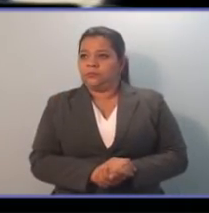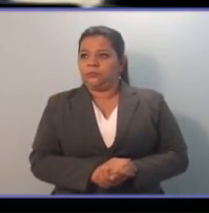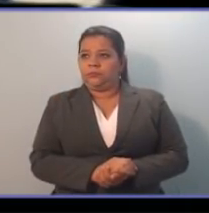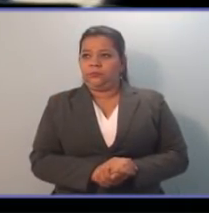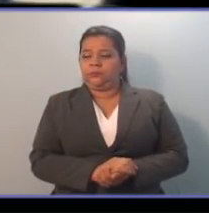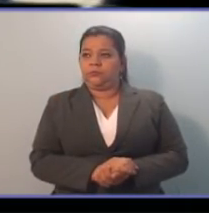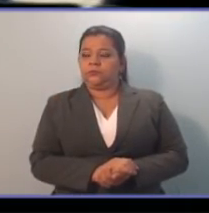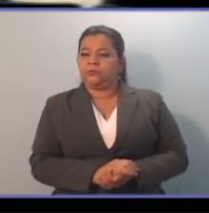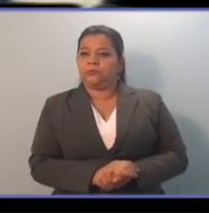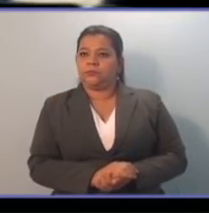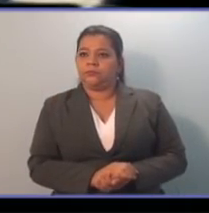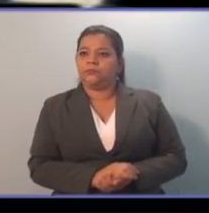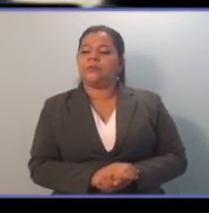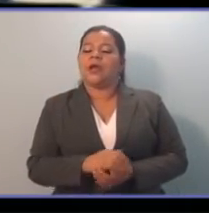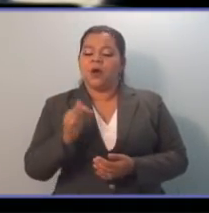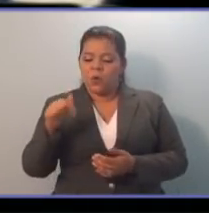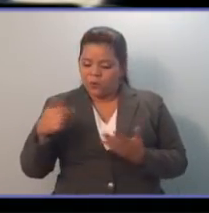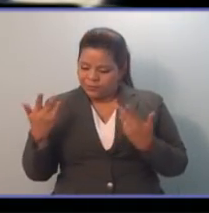Hoy sí.